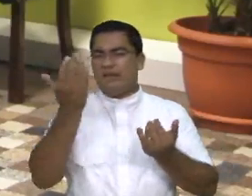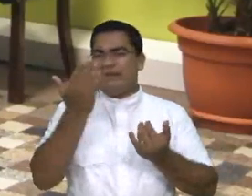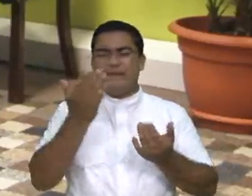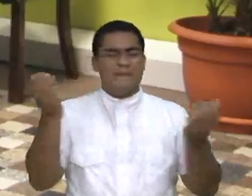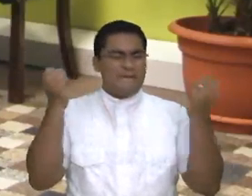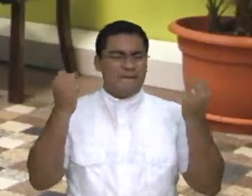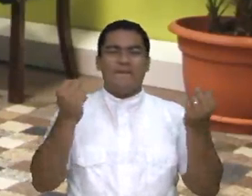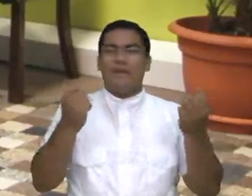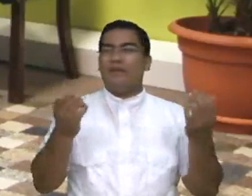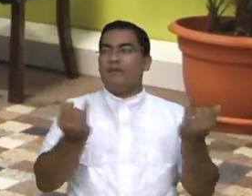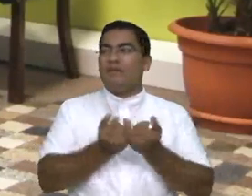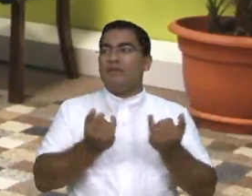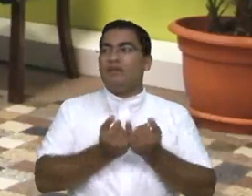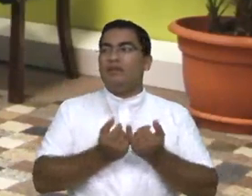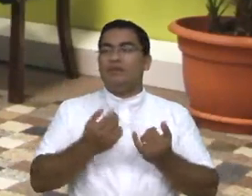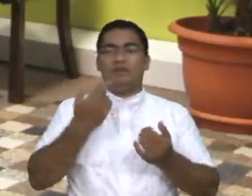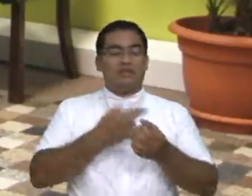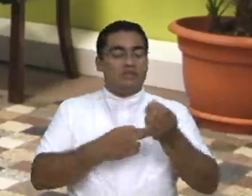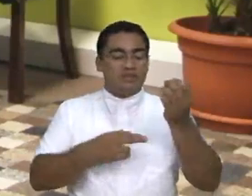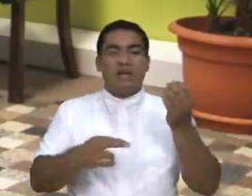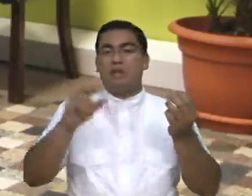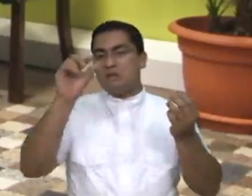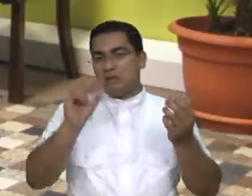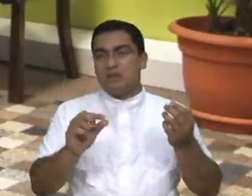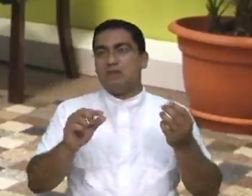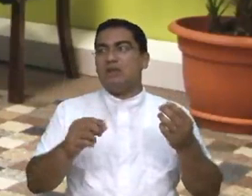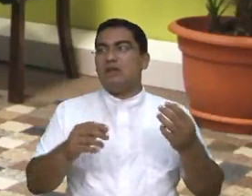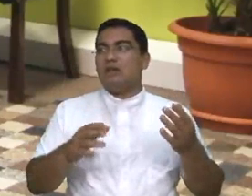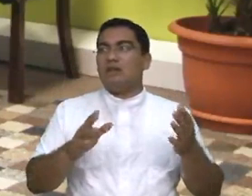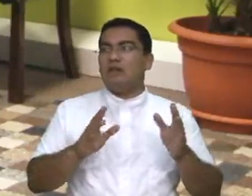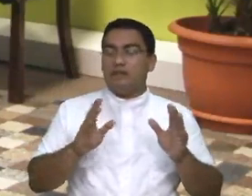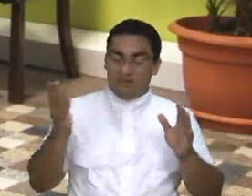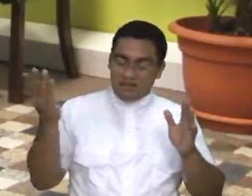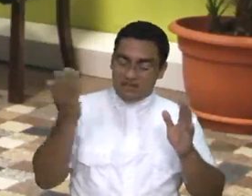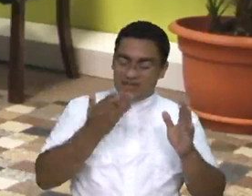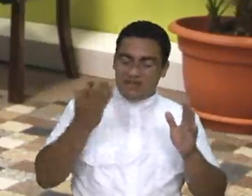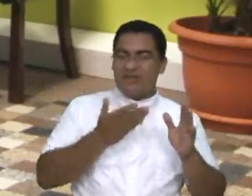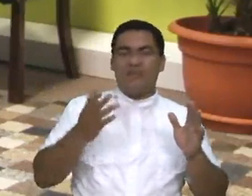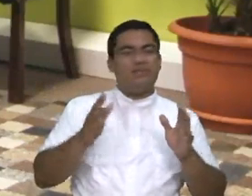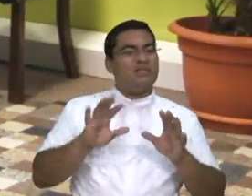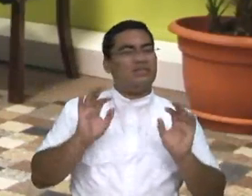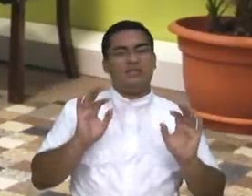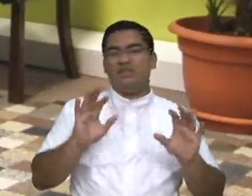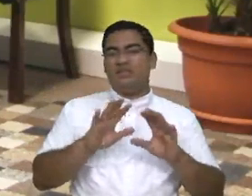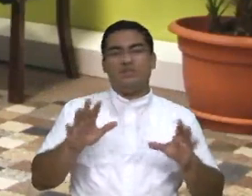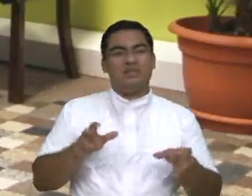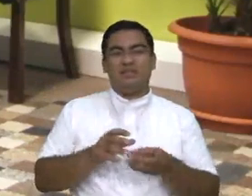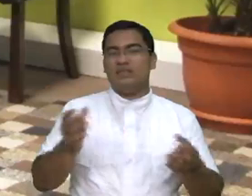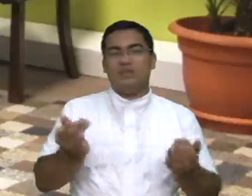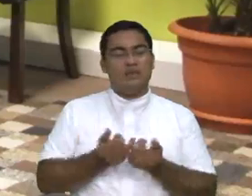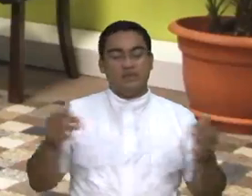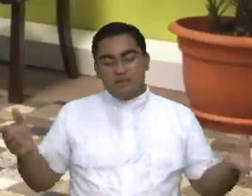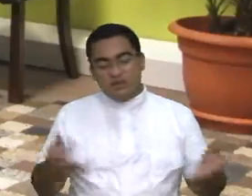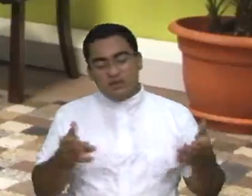¿verdad? Dependiendo del sangrado. Hay sangrados más pequeños, sangrados más grandes. Si es un sangrado grande, se van a ver heces totalmente negras, carbón. Oh, okay. Y de